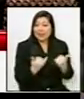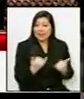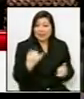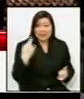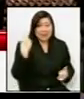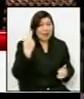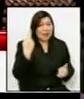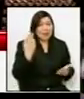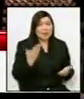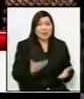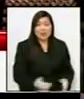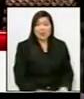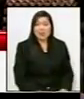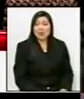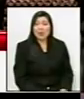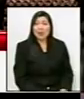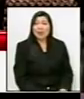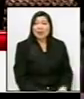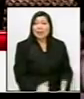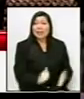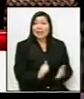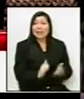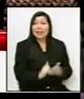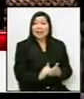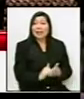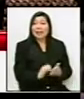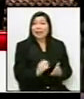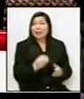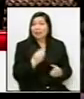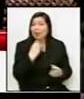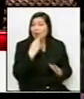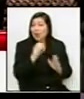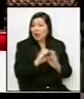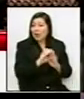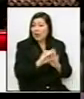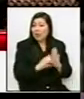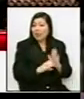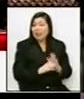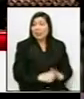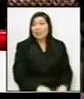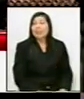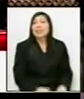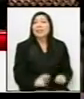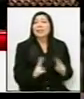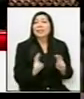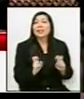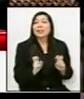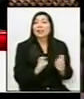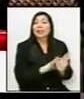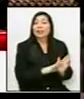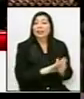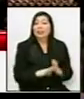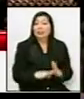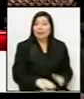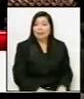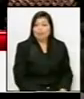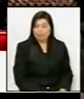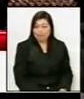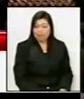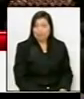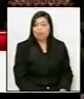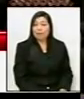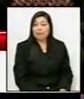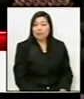razón que nosotros consideramos, al considerar las infracciones constitucionales, el tema de la destitución, señor